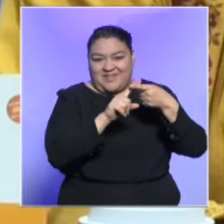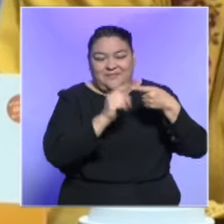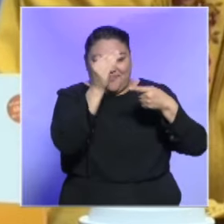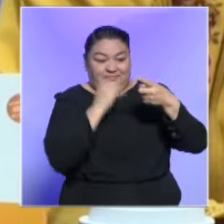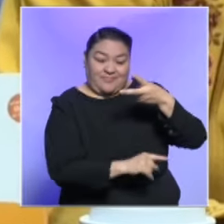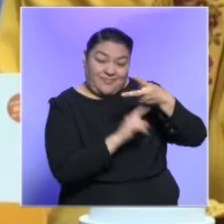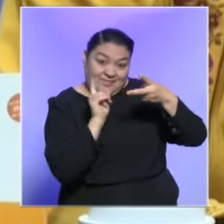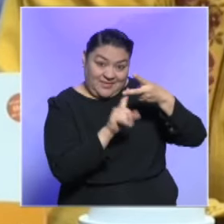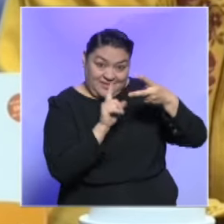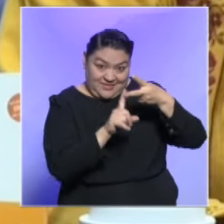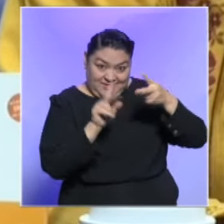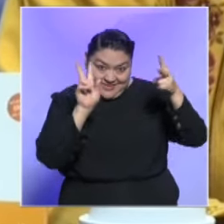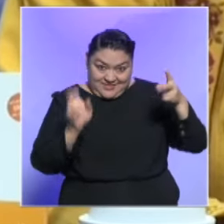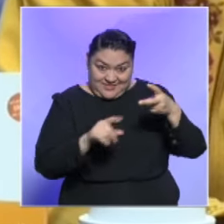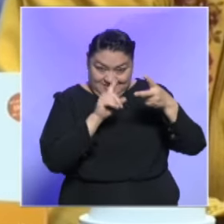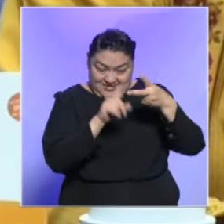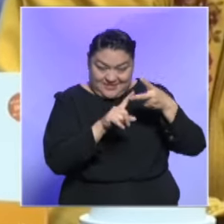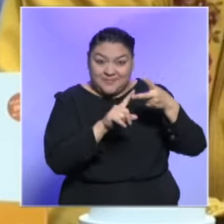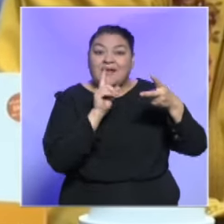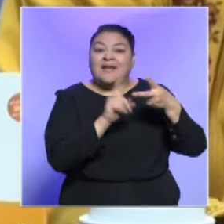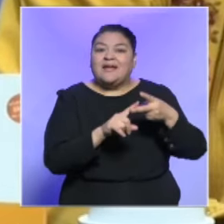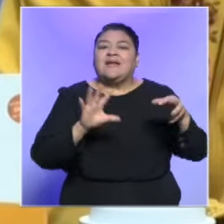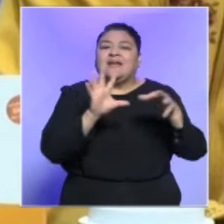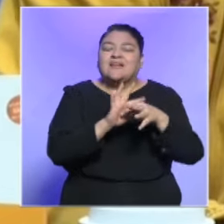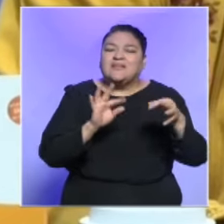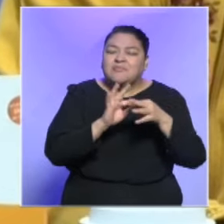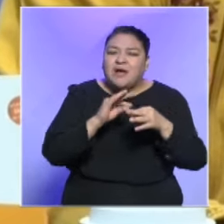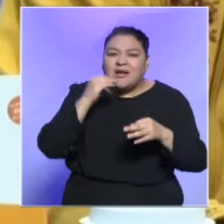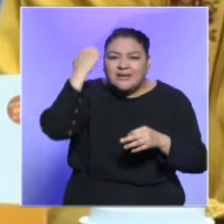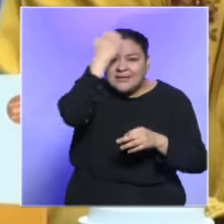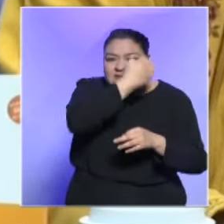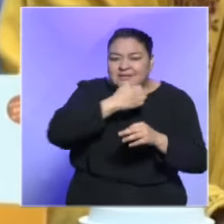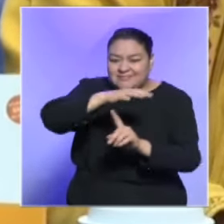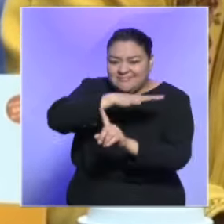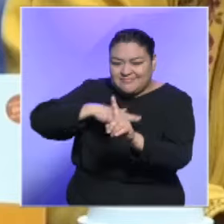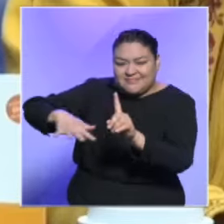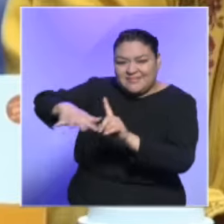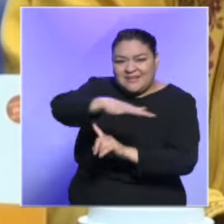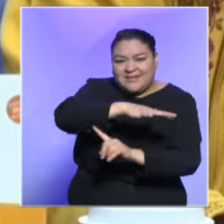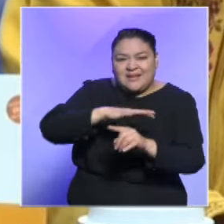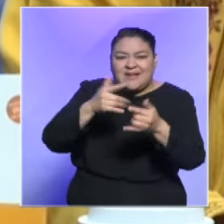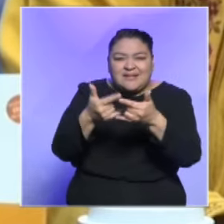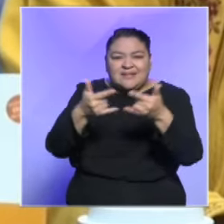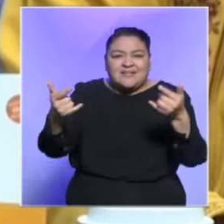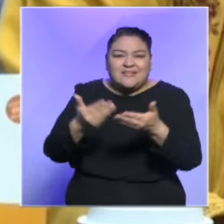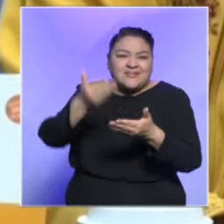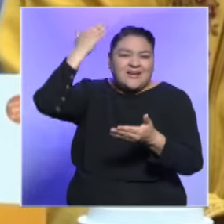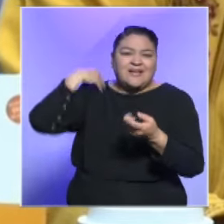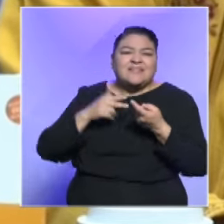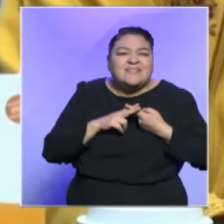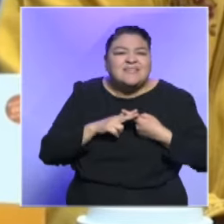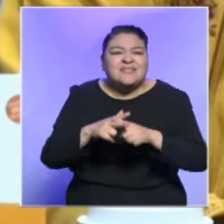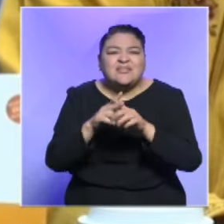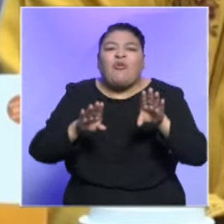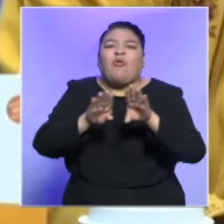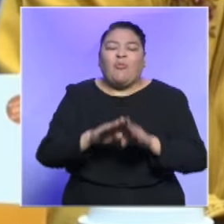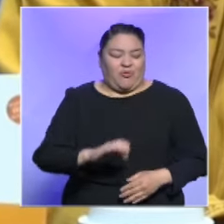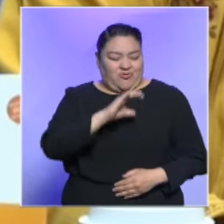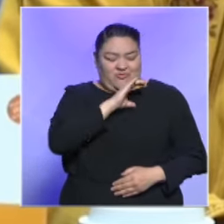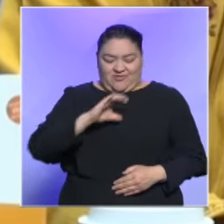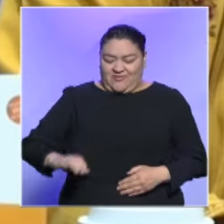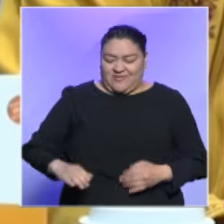segundo capítulo se realiza un análisis sobre el desarrollo histórico de las candidaturas independientes en